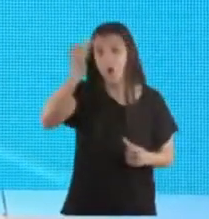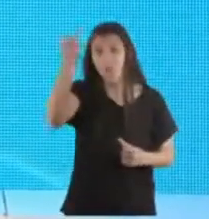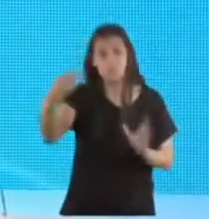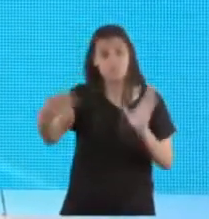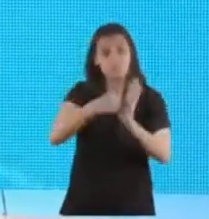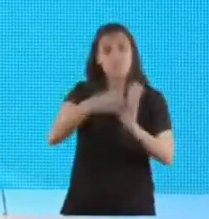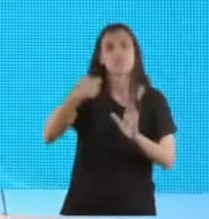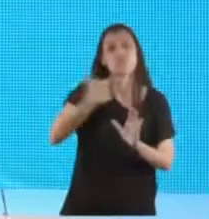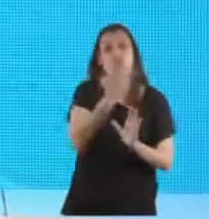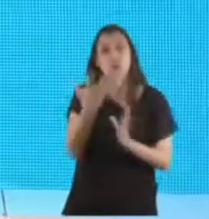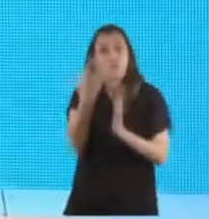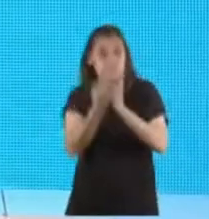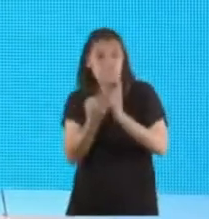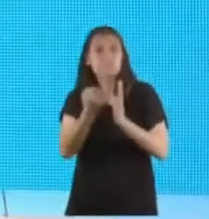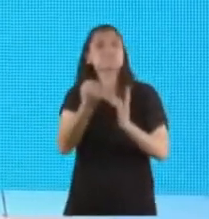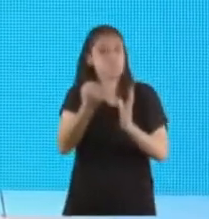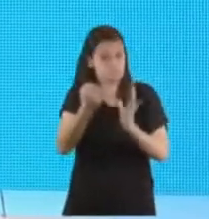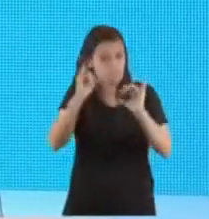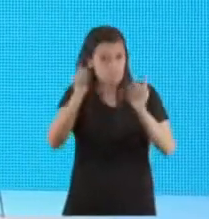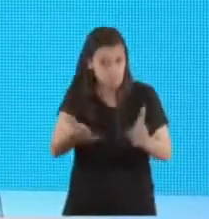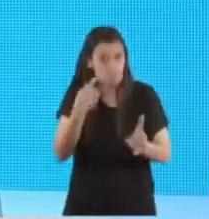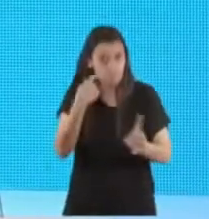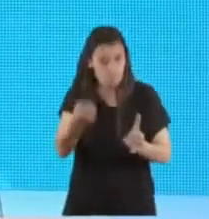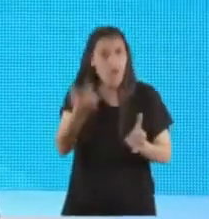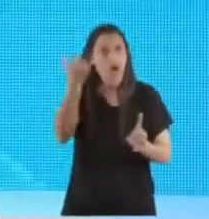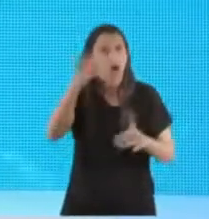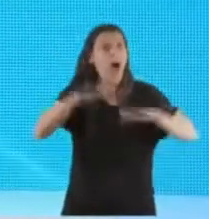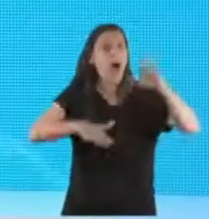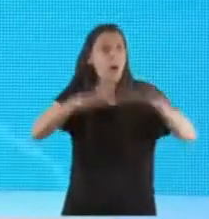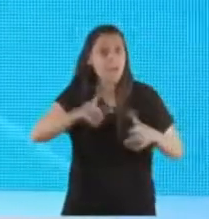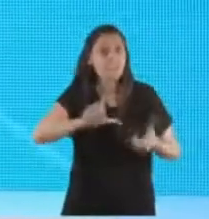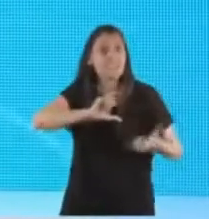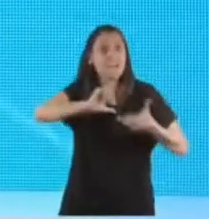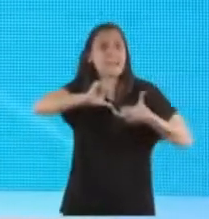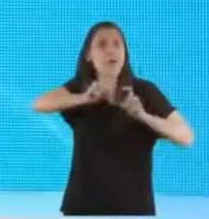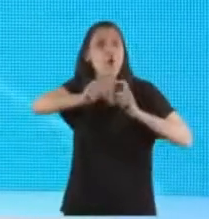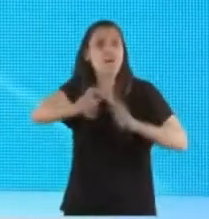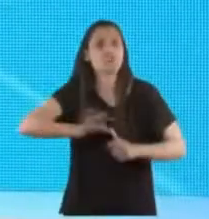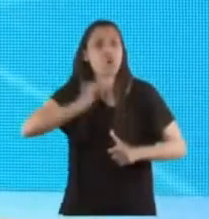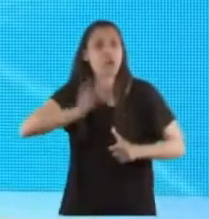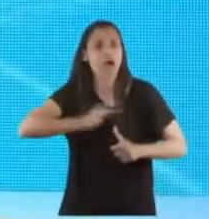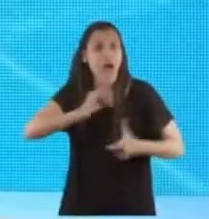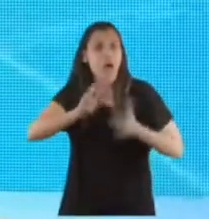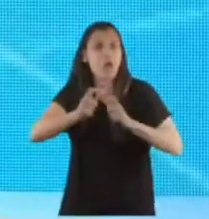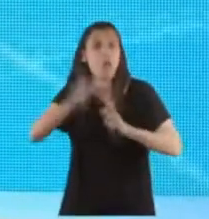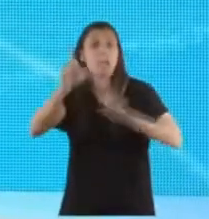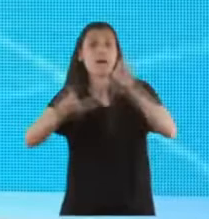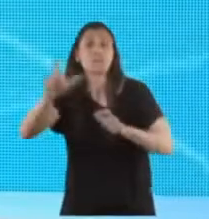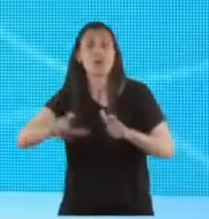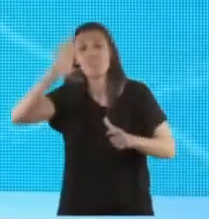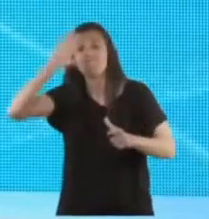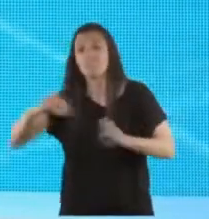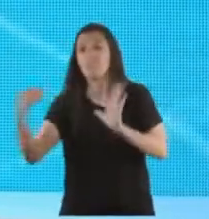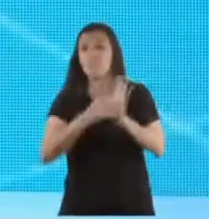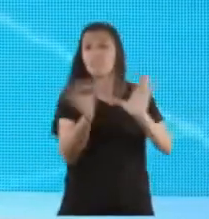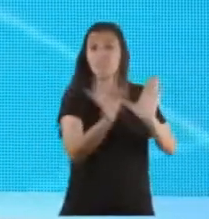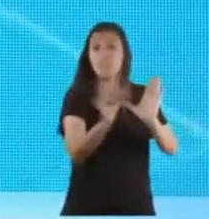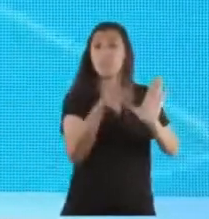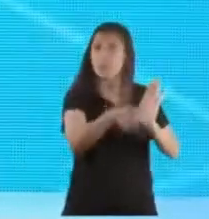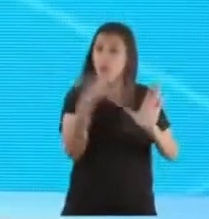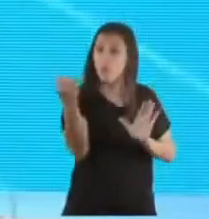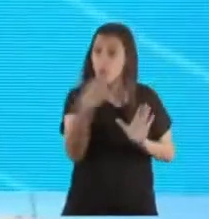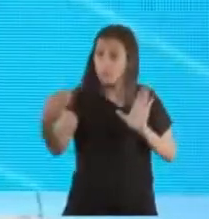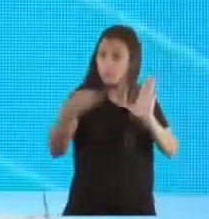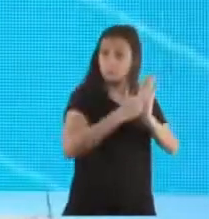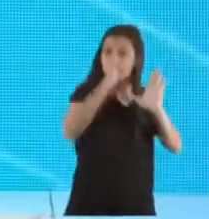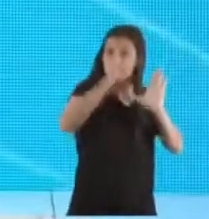social, úsenla, porque hay veces que en la renovación año a año la gente no se inscribe y es importante